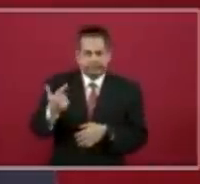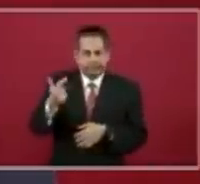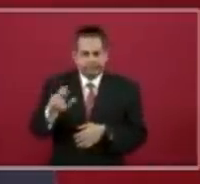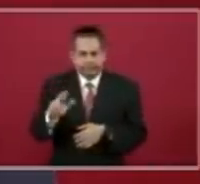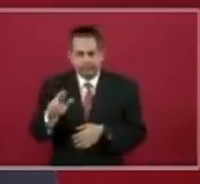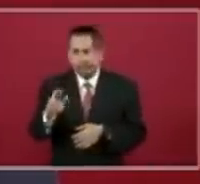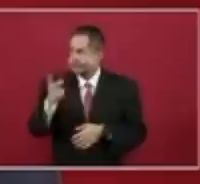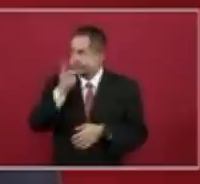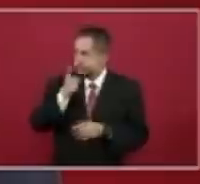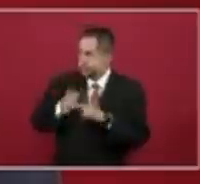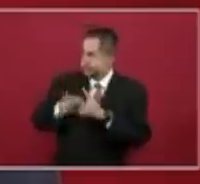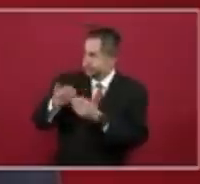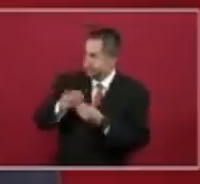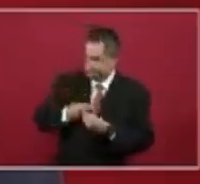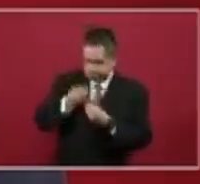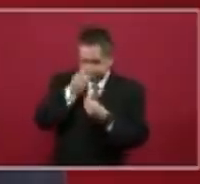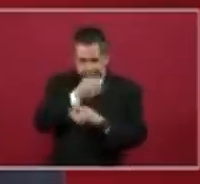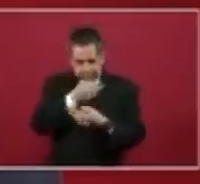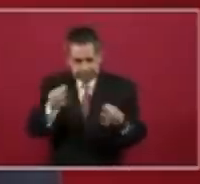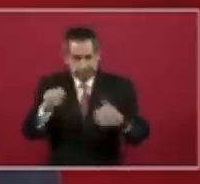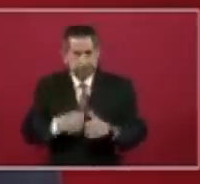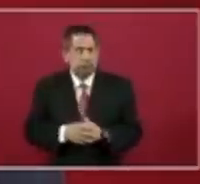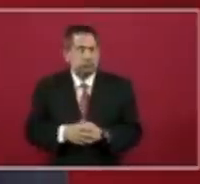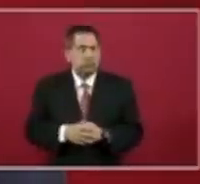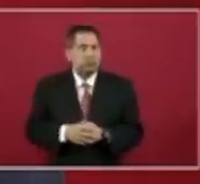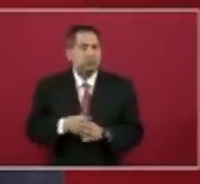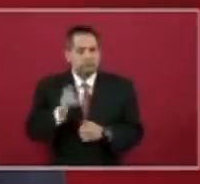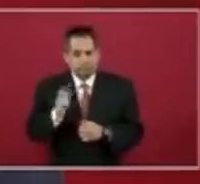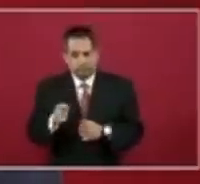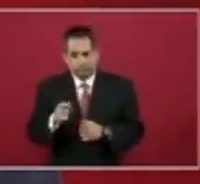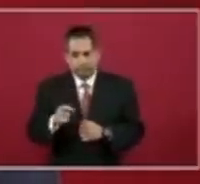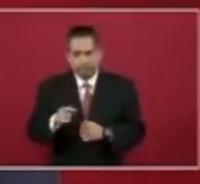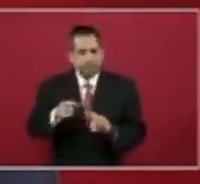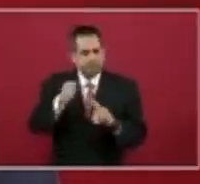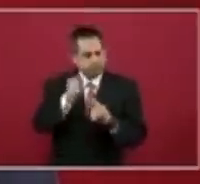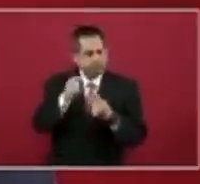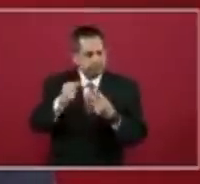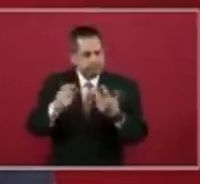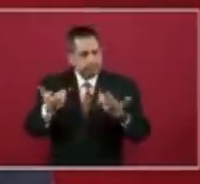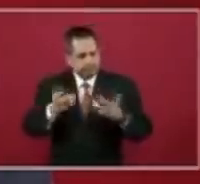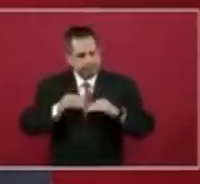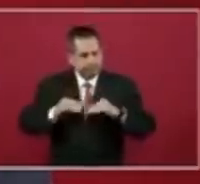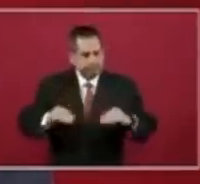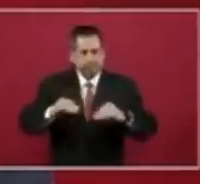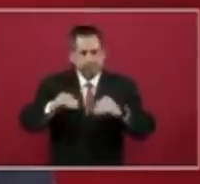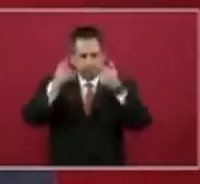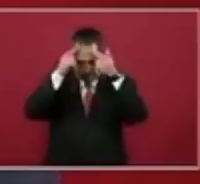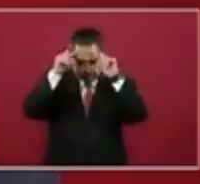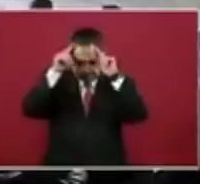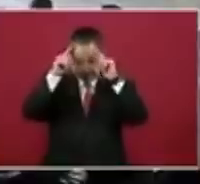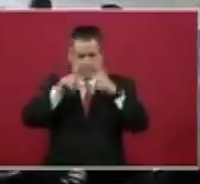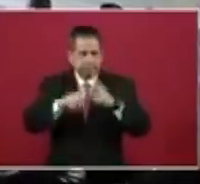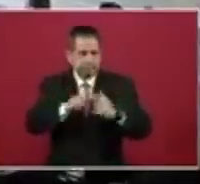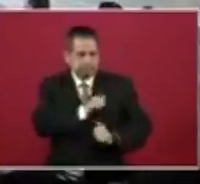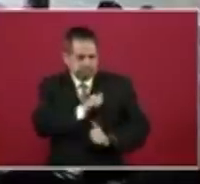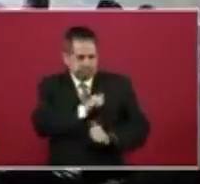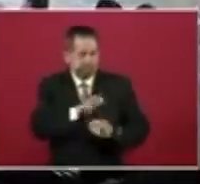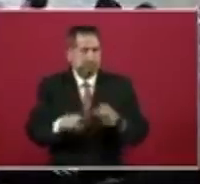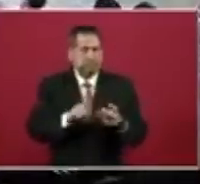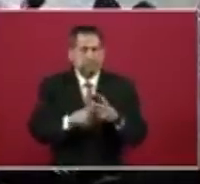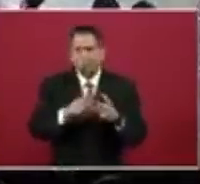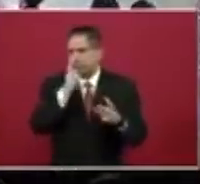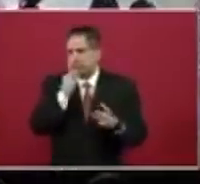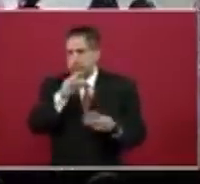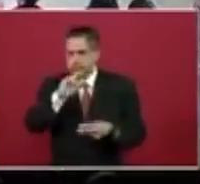la República. Derivado de todas estas acciones de la Marina, Defensa y